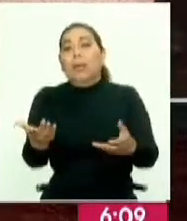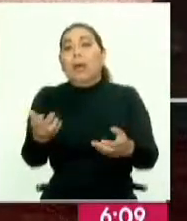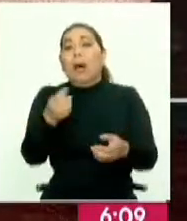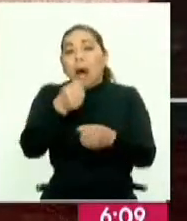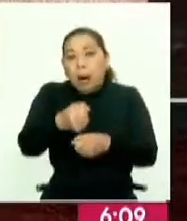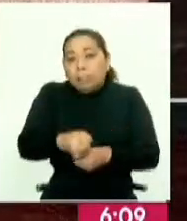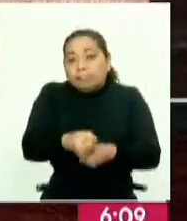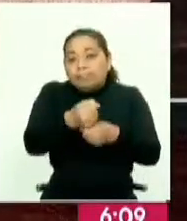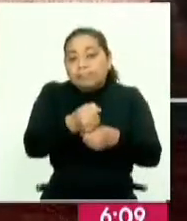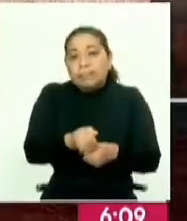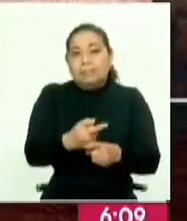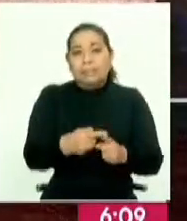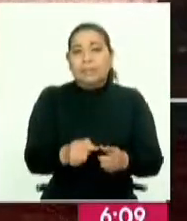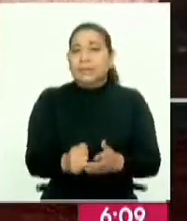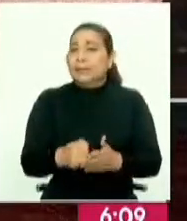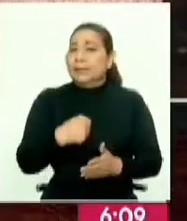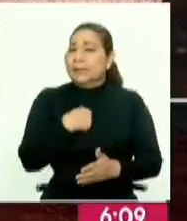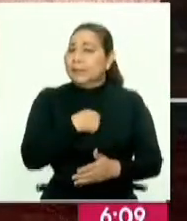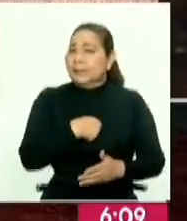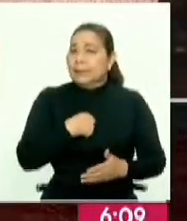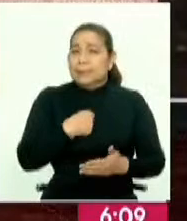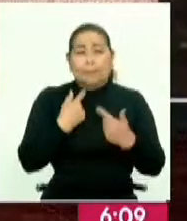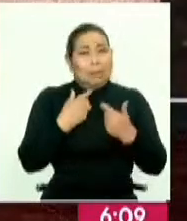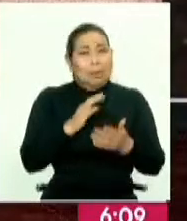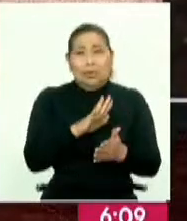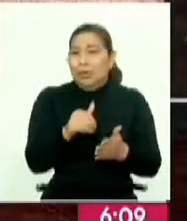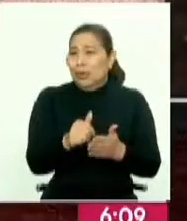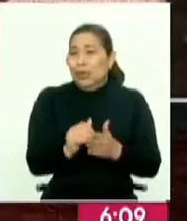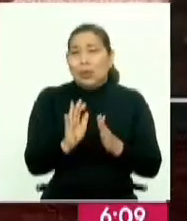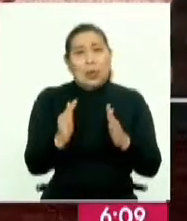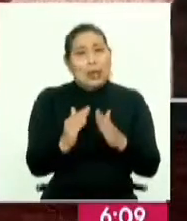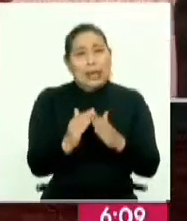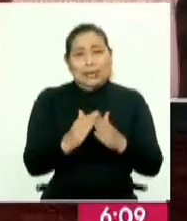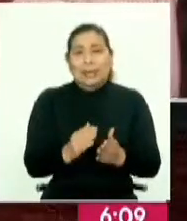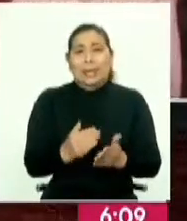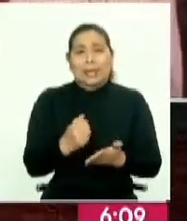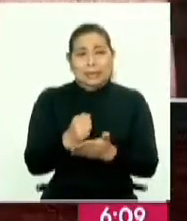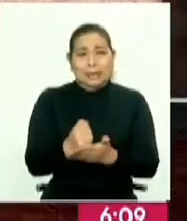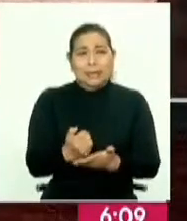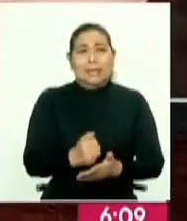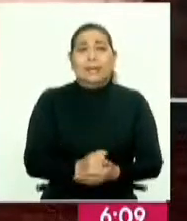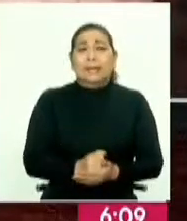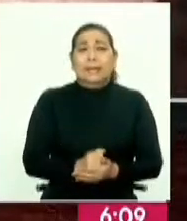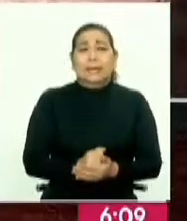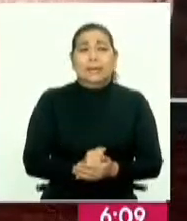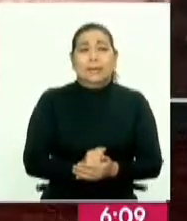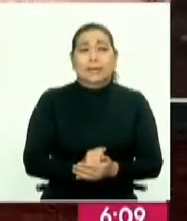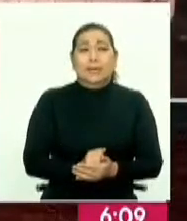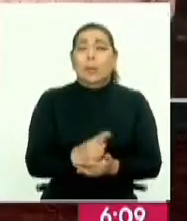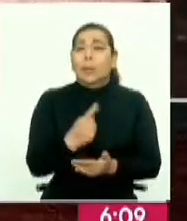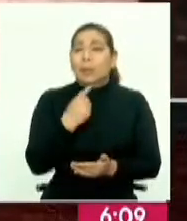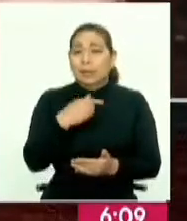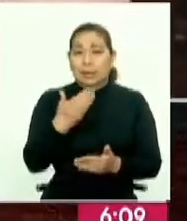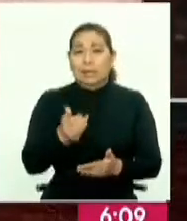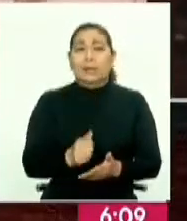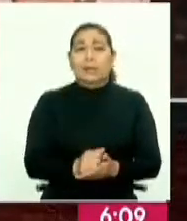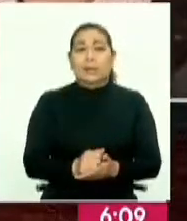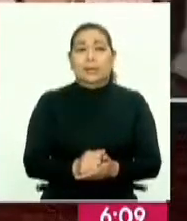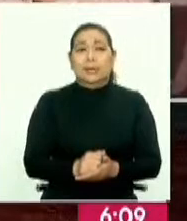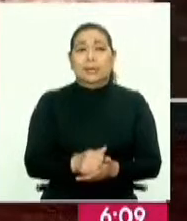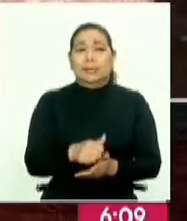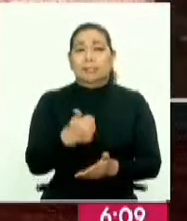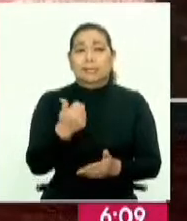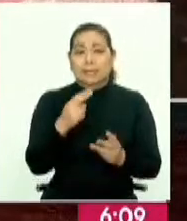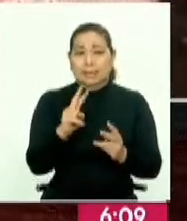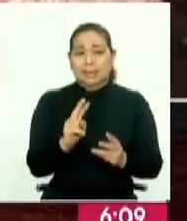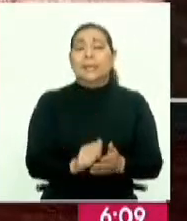diseño de mi vecina que lamentablemente han perdido todo necesitamos ayuda ahora no una están acá las otras están